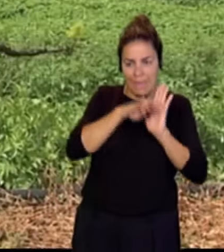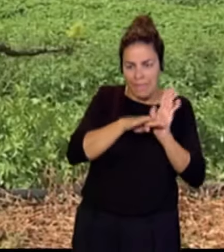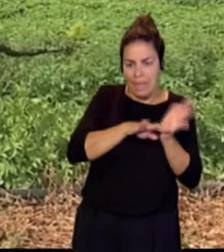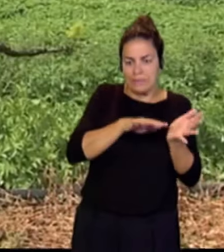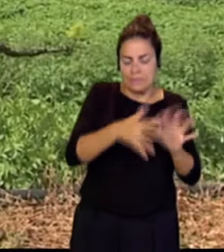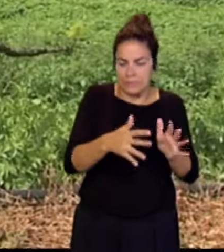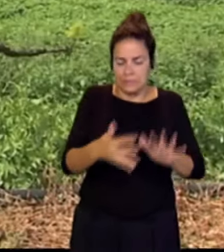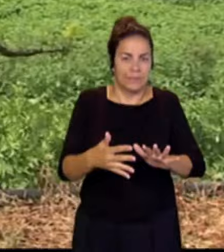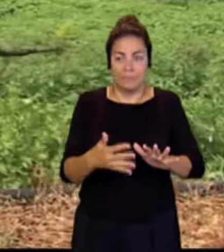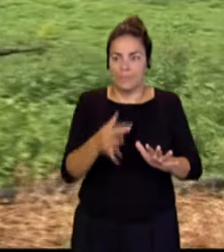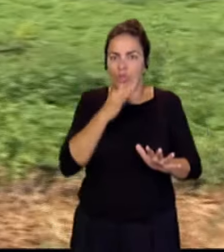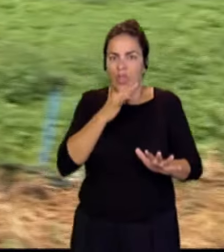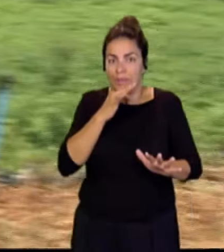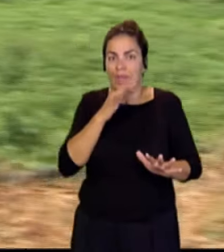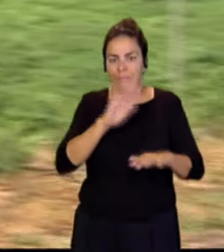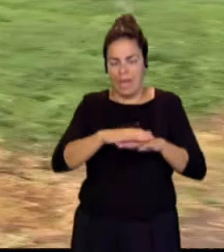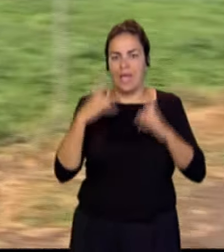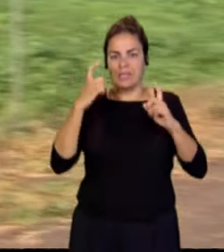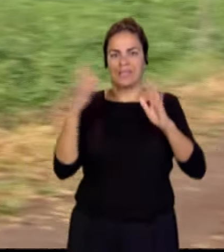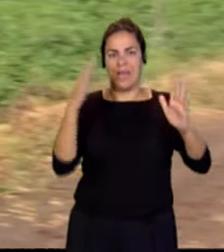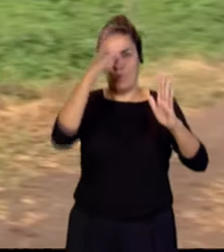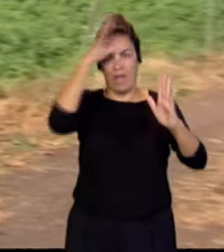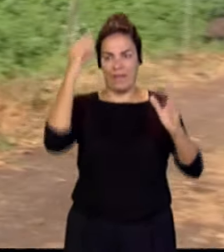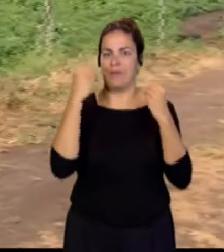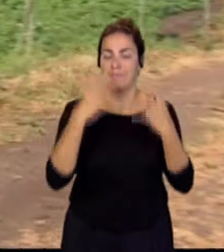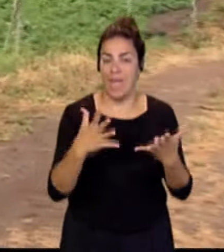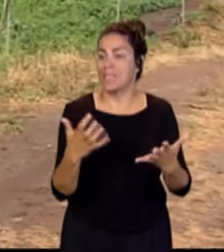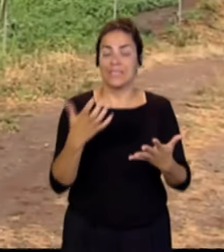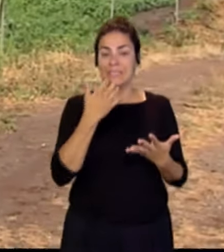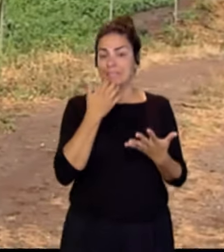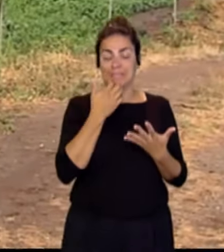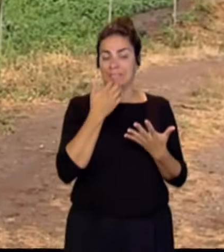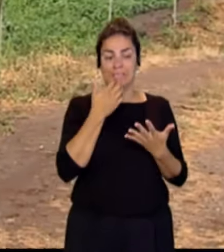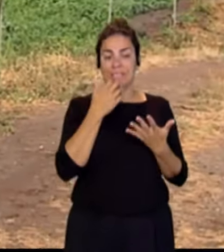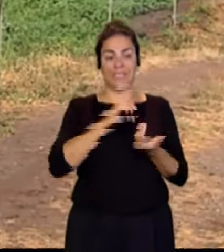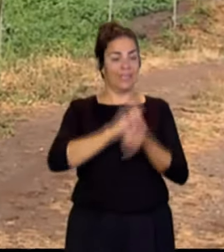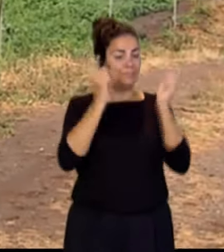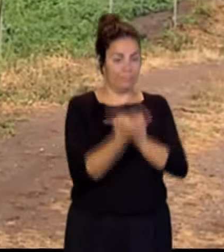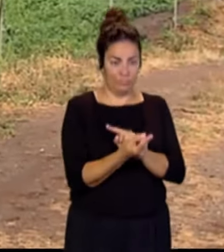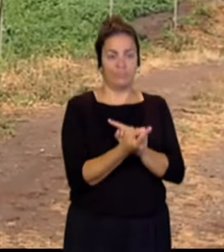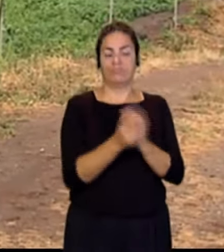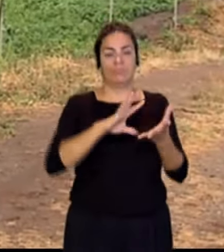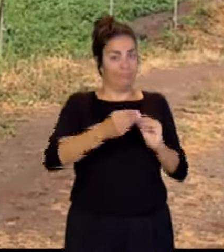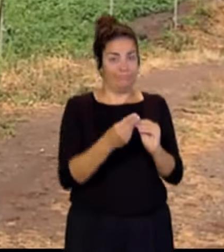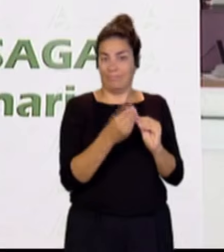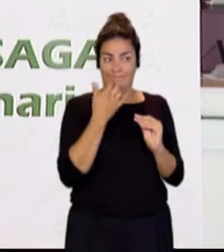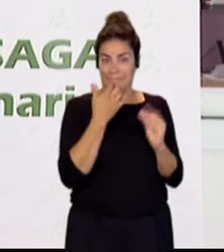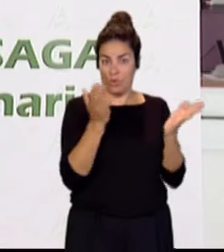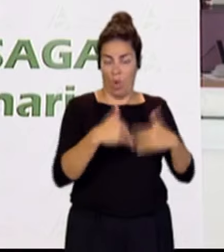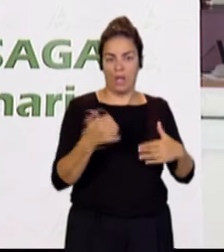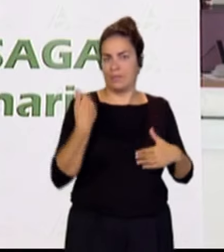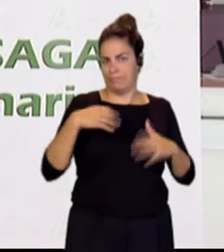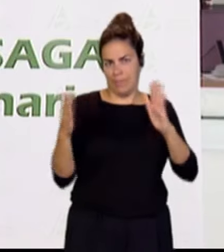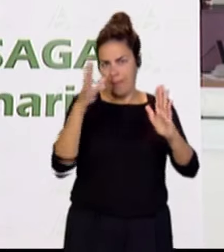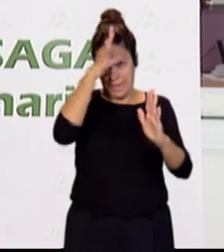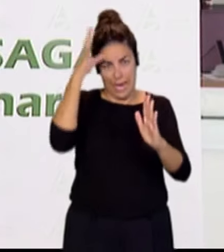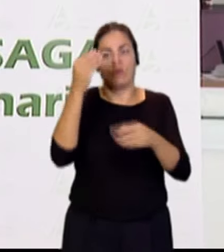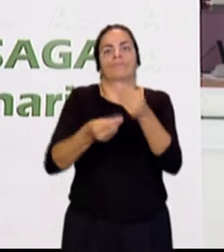manera si no se toman este tipo de modulaciones como llaman en la empresa pública balt no vamos a llegar al verano si ya de por sí el verano se ve complicado